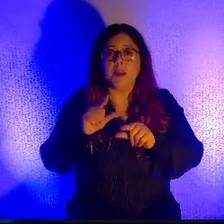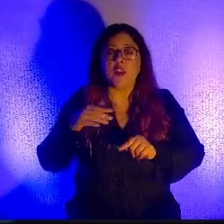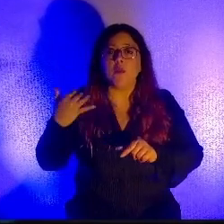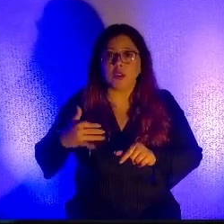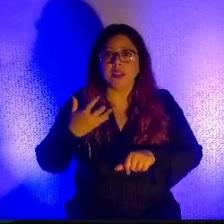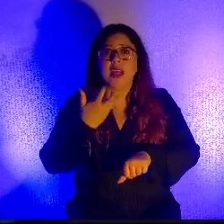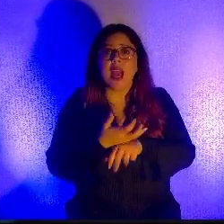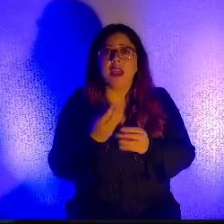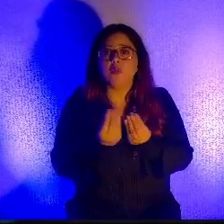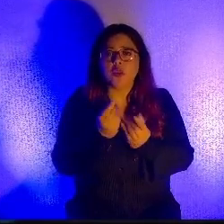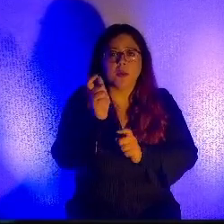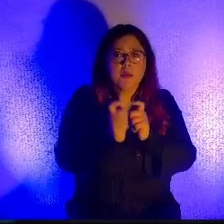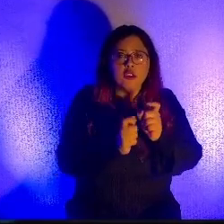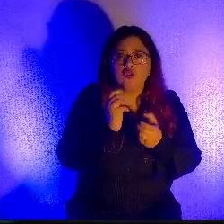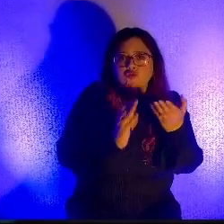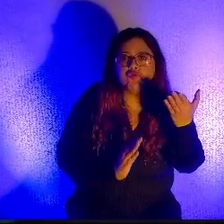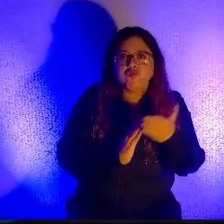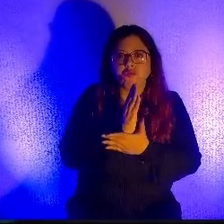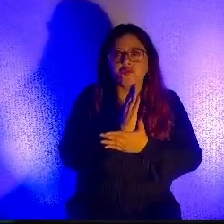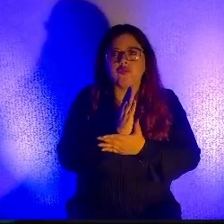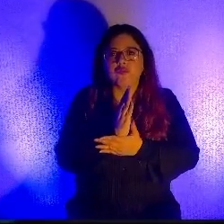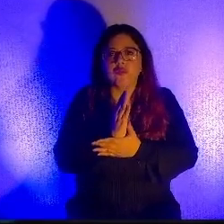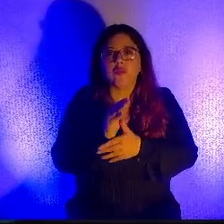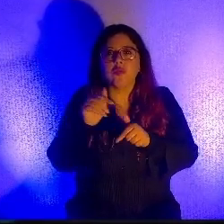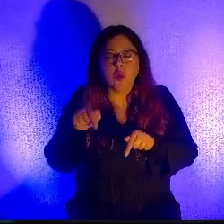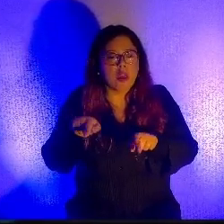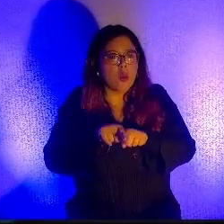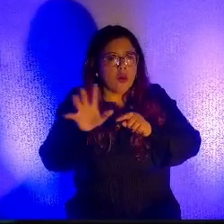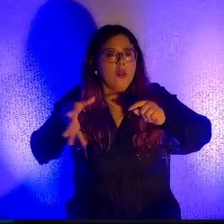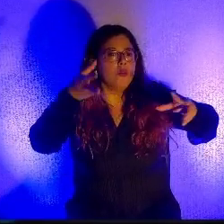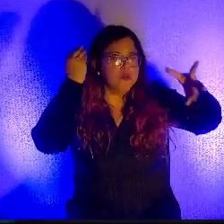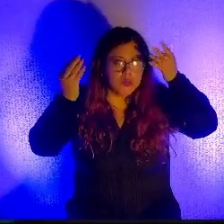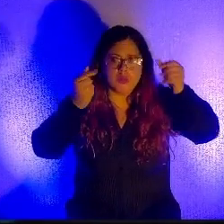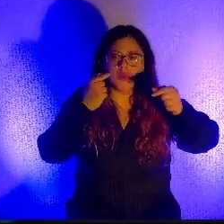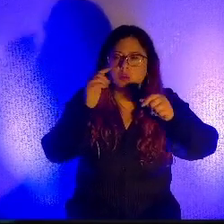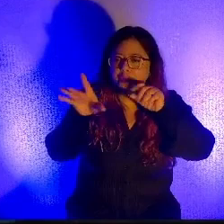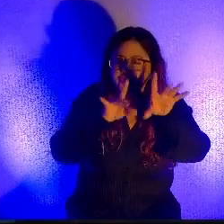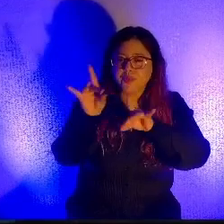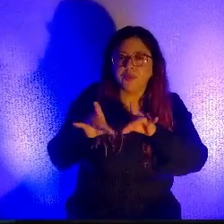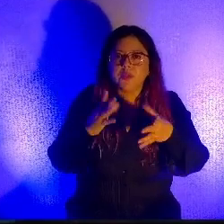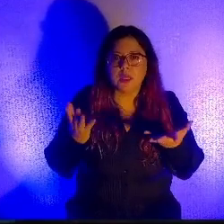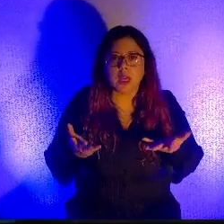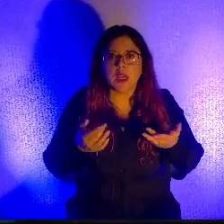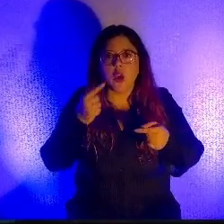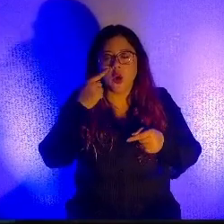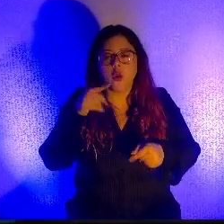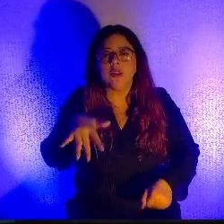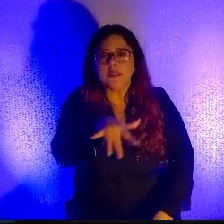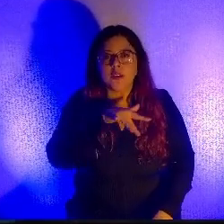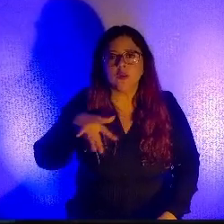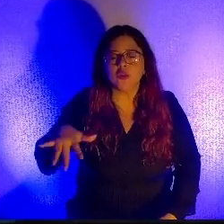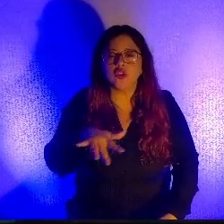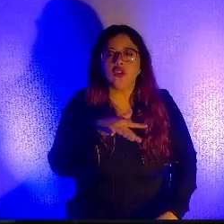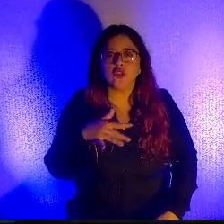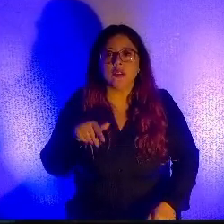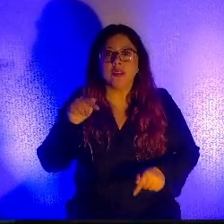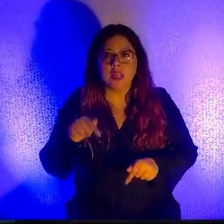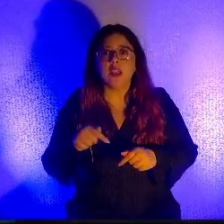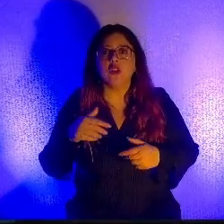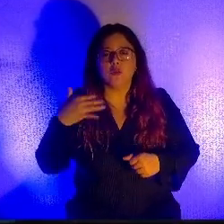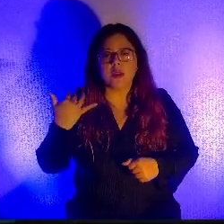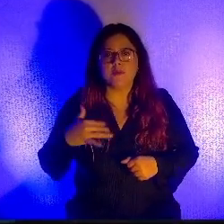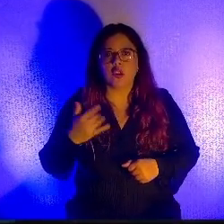tenemos muchas startups aquí hoy o que más estamos aprendiendo identificando es que el ecosistema de innovación es